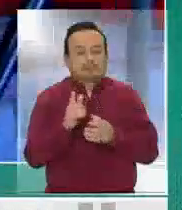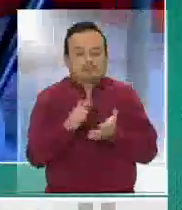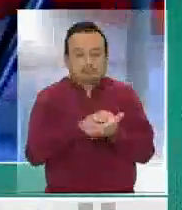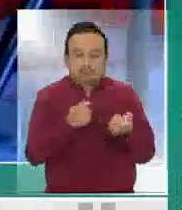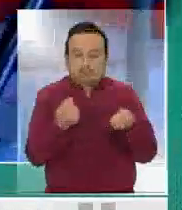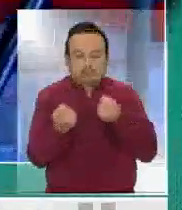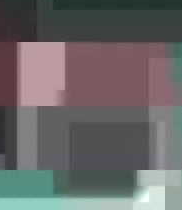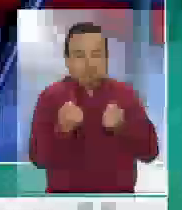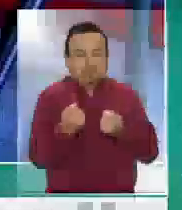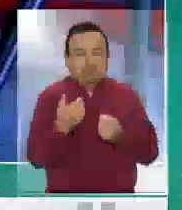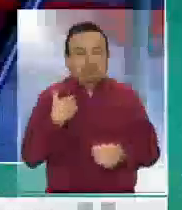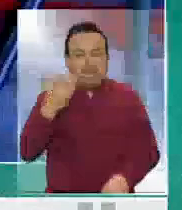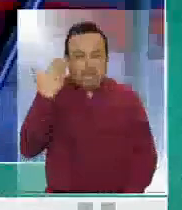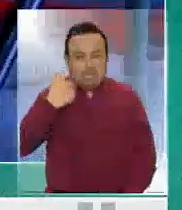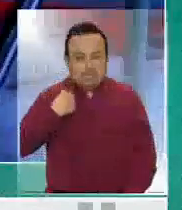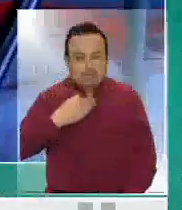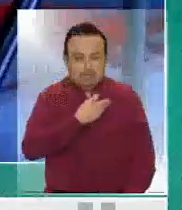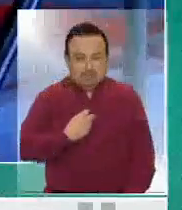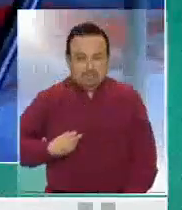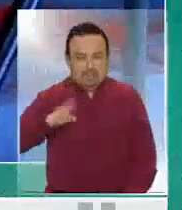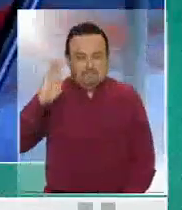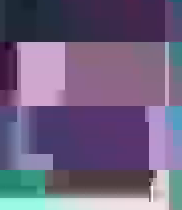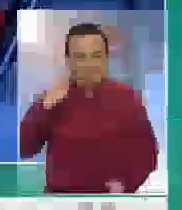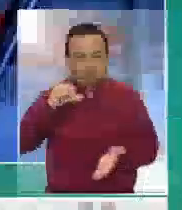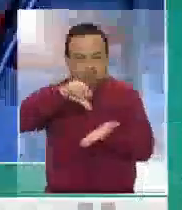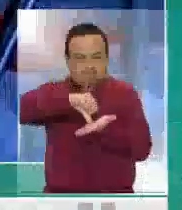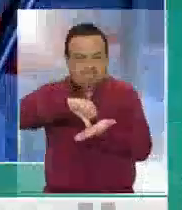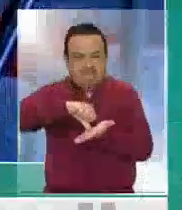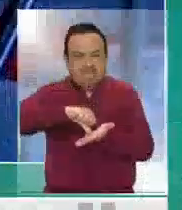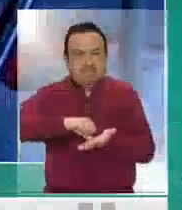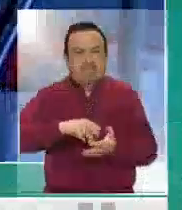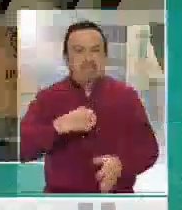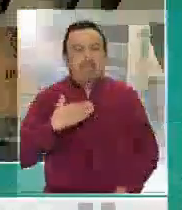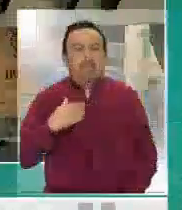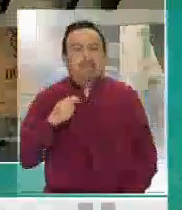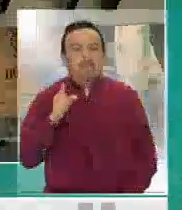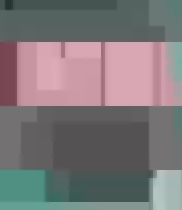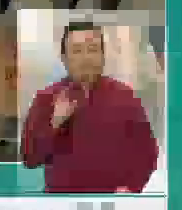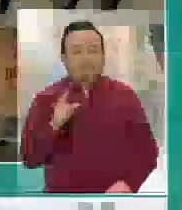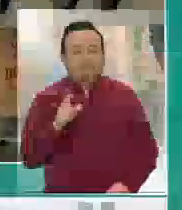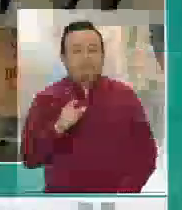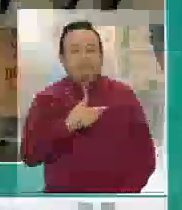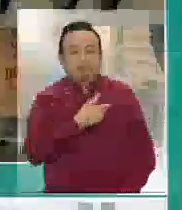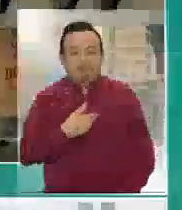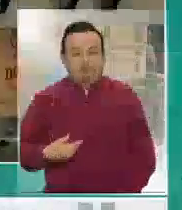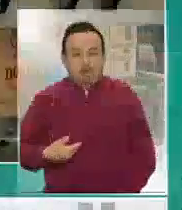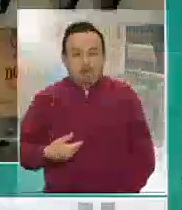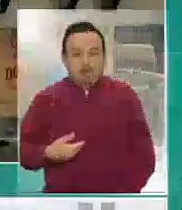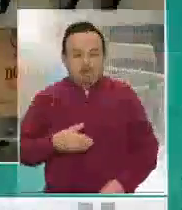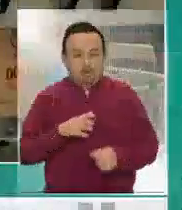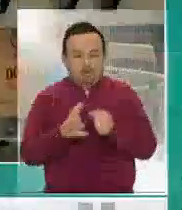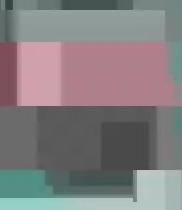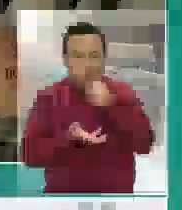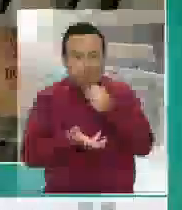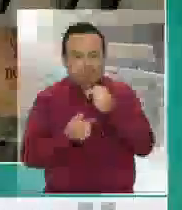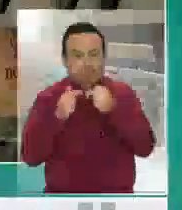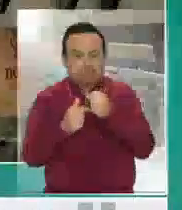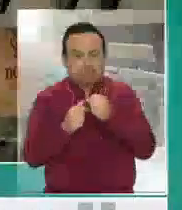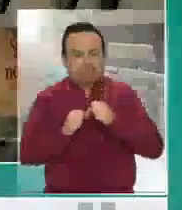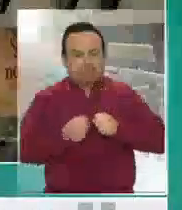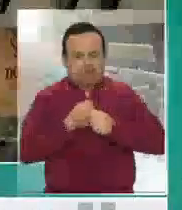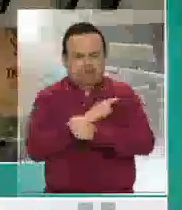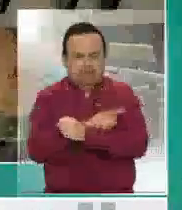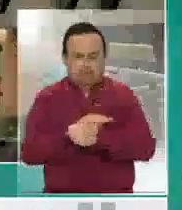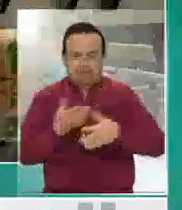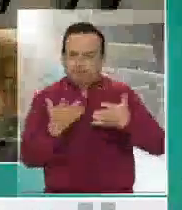financiera, cuando yo estaba en el Banco Central, ¿no es cierto?, el fisco hizo un esfuerzo, un impulso de